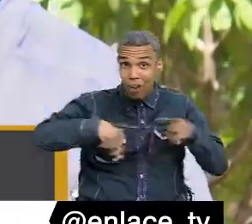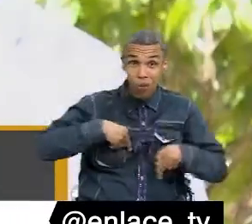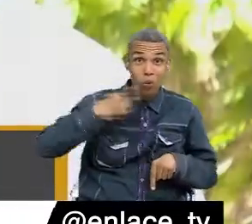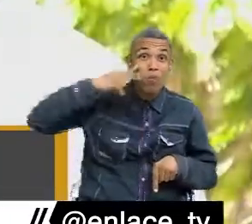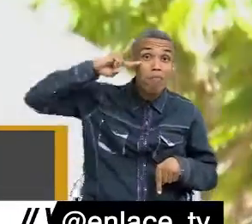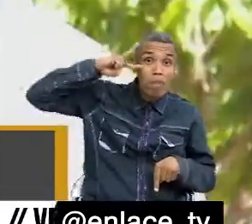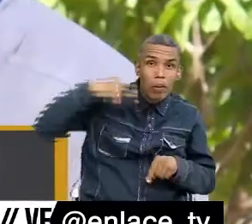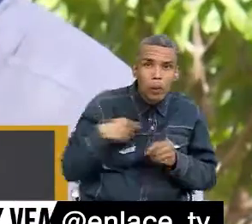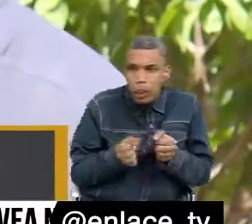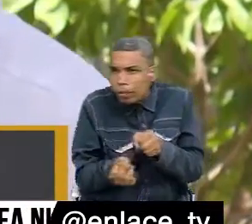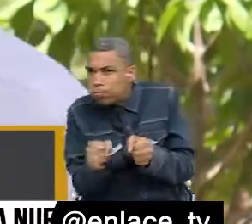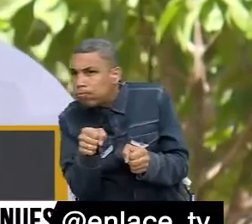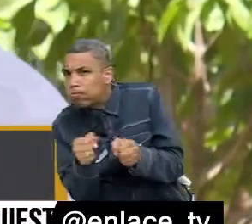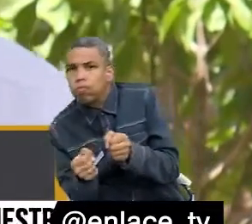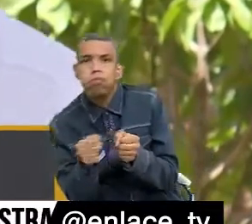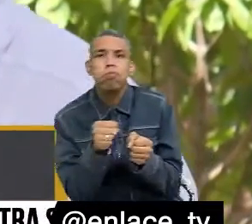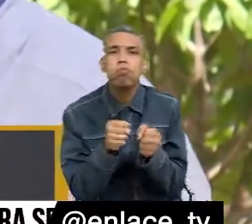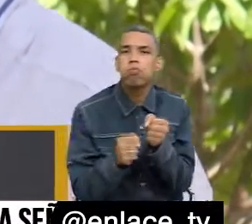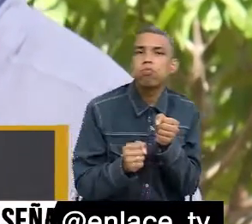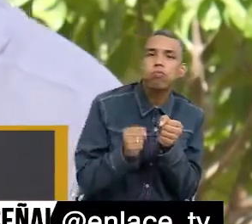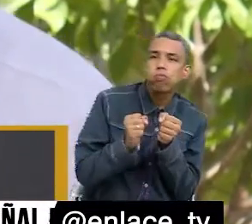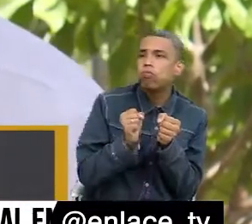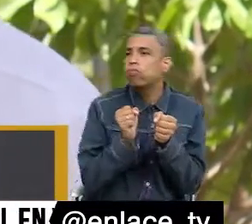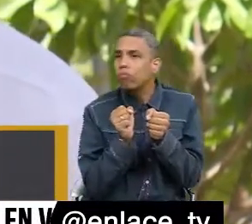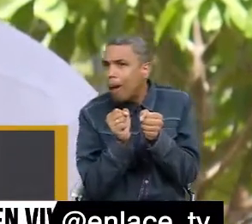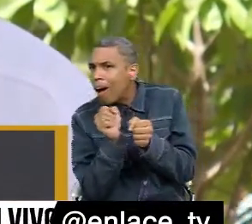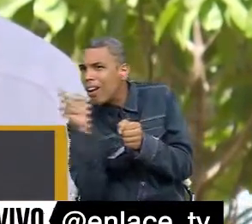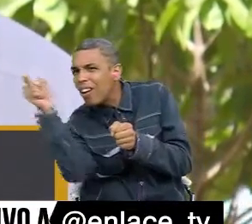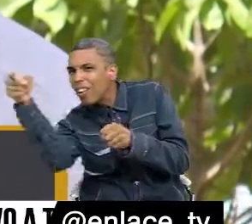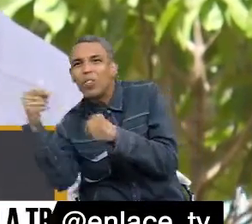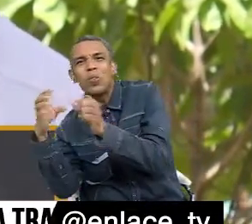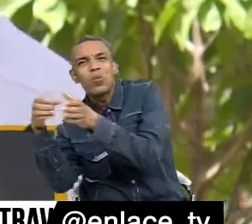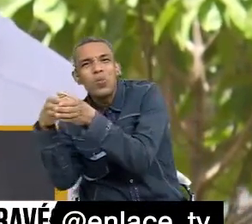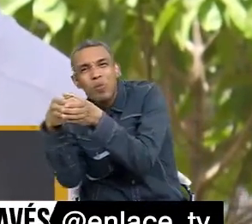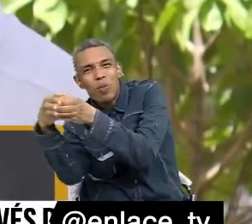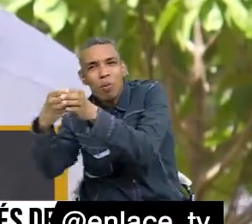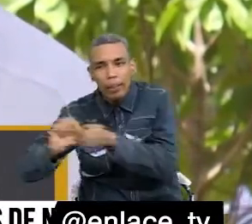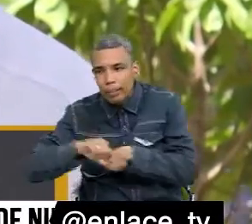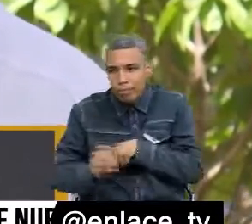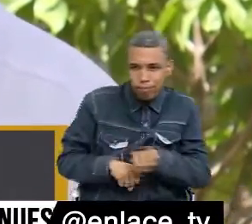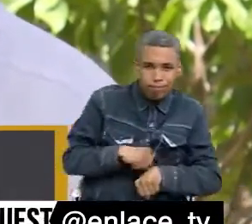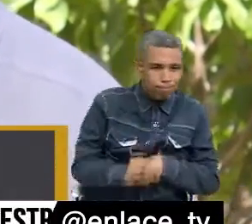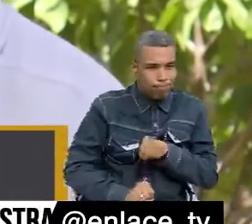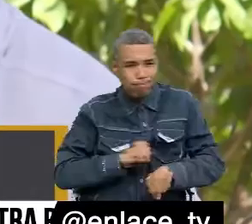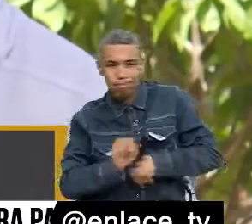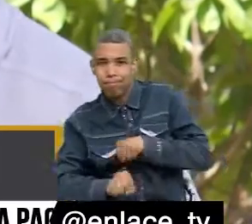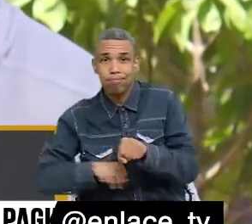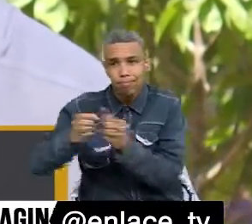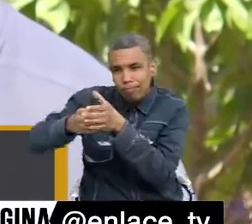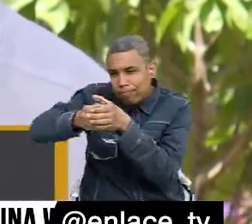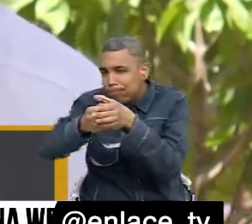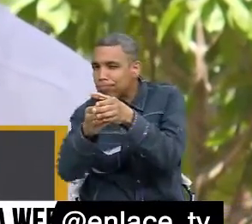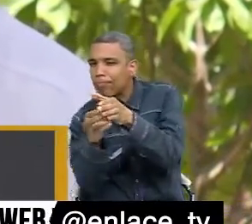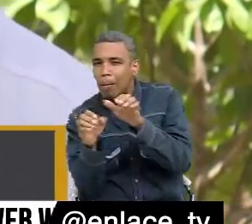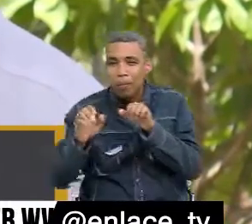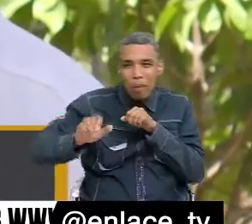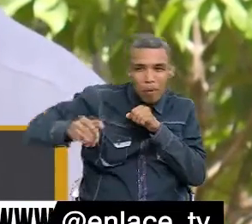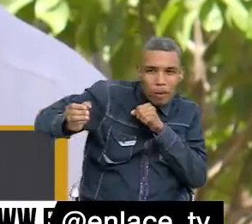las bicicletas. En un principio, pues desafortunadamente la gente no había hecho las denuncias, pero bueno, ya se hizo el llamado para que